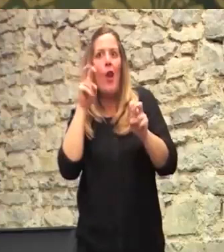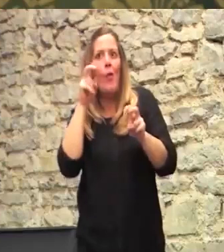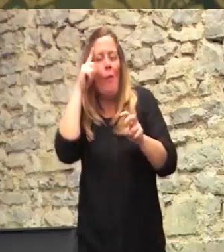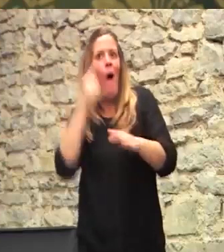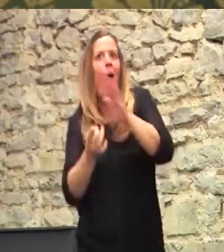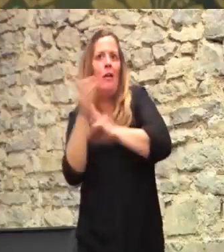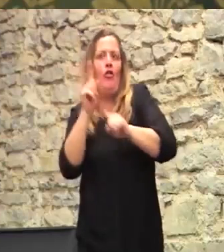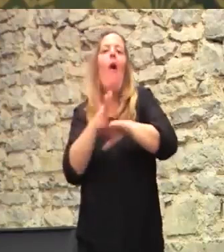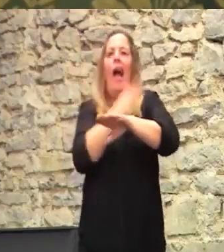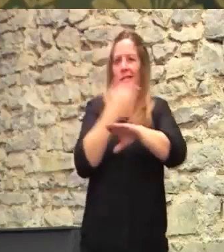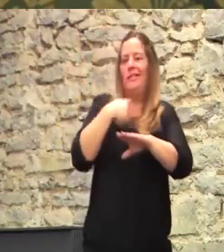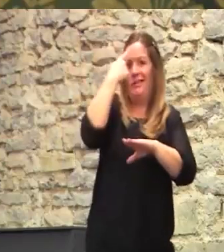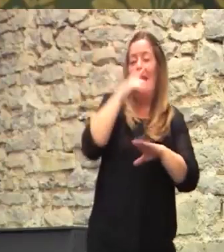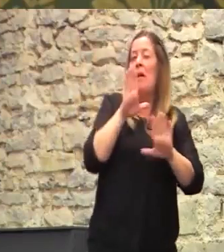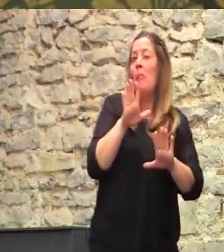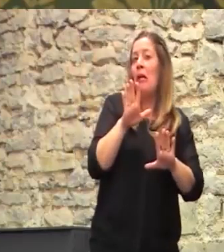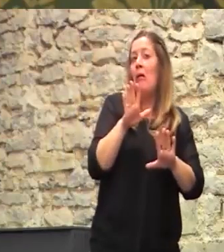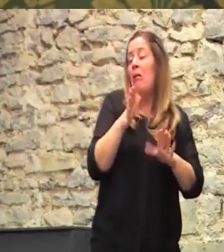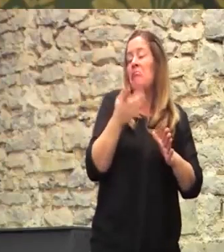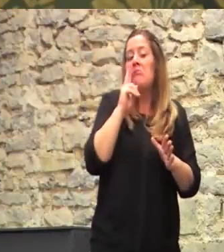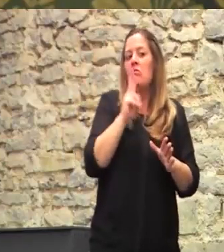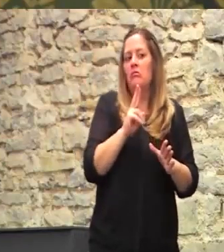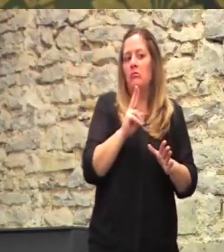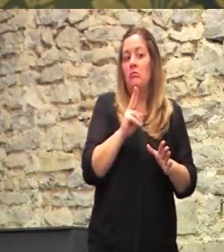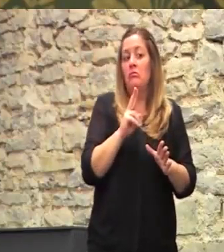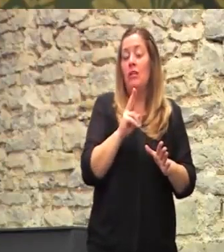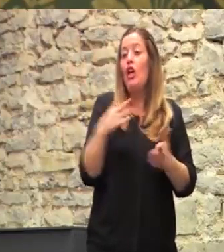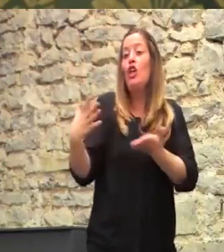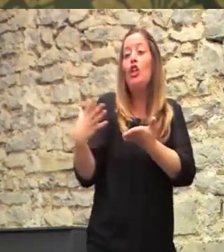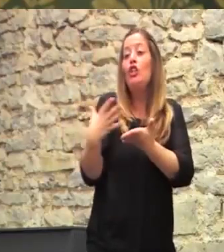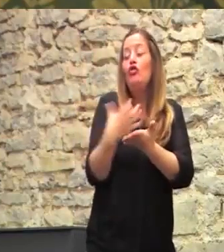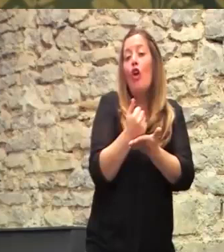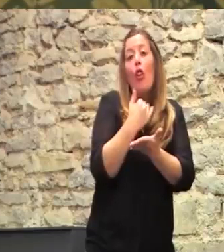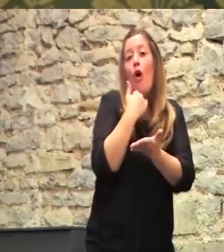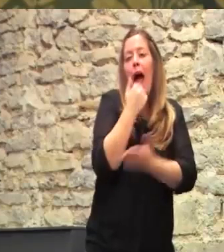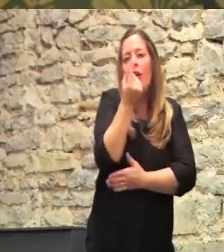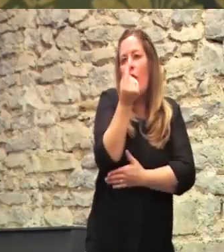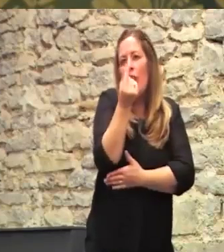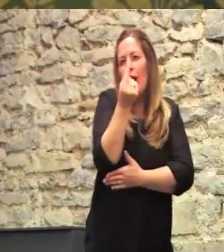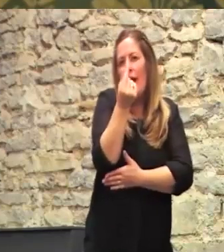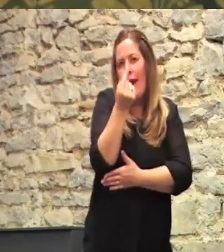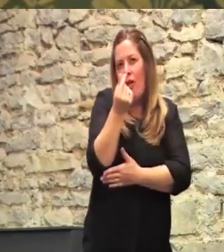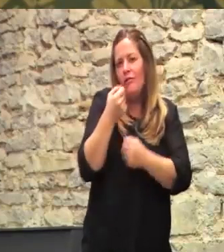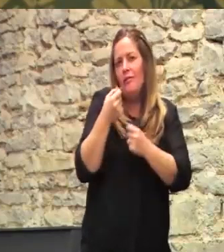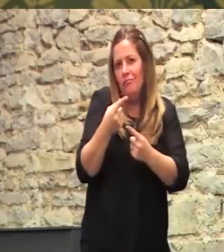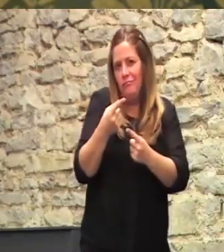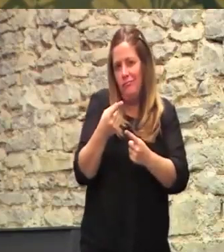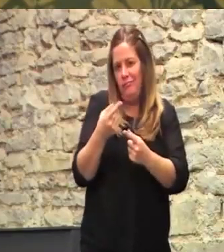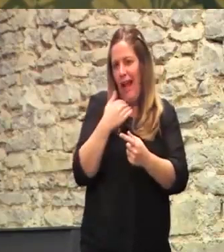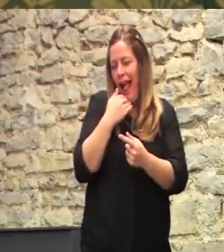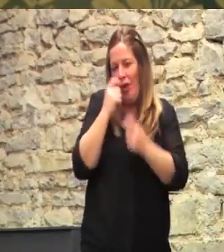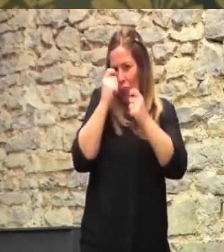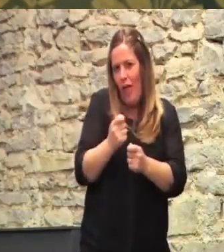la toma muy poco es que absolutamente todo tiene un coste absolutamente todo si hacemos